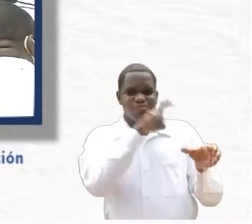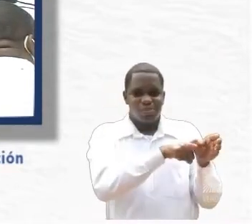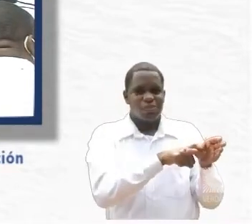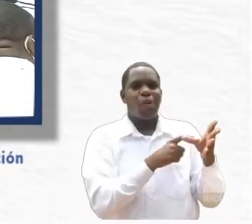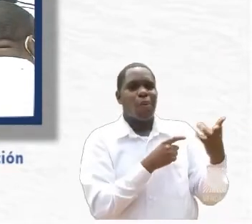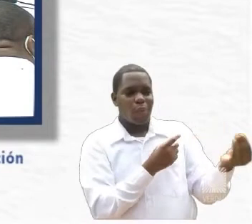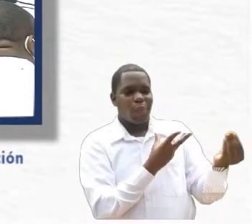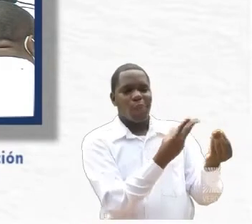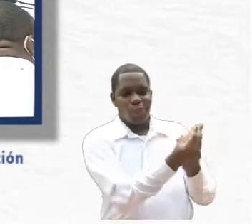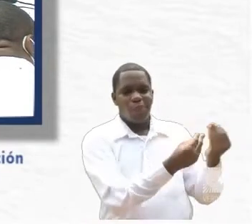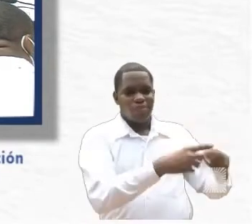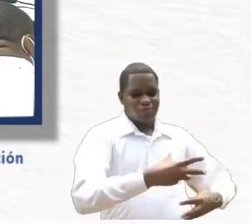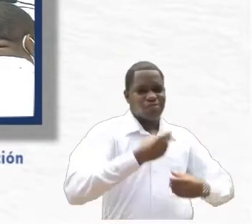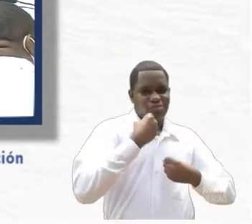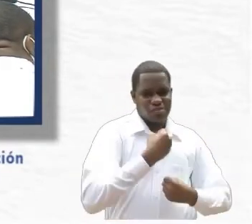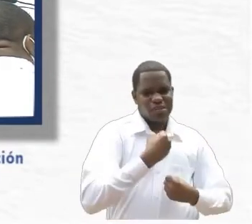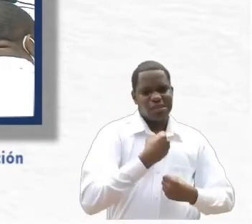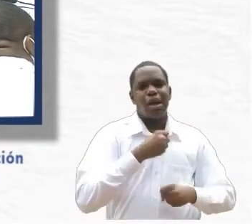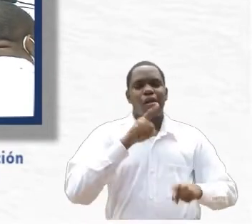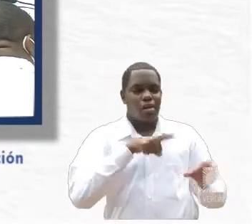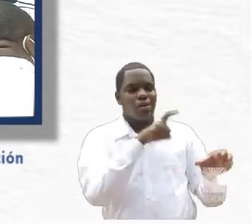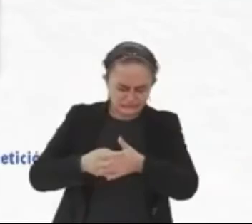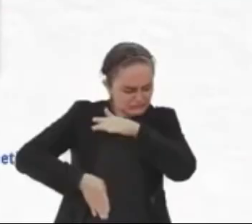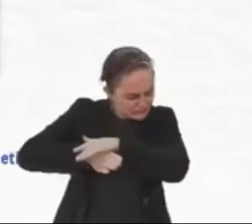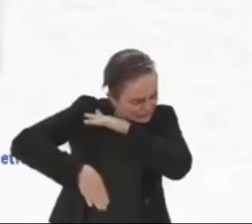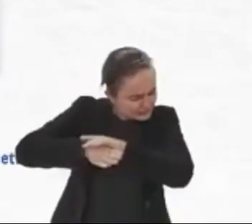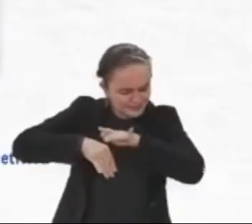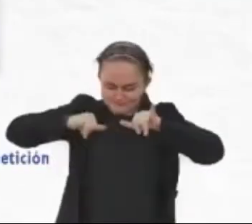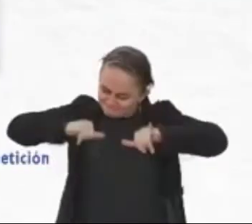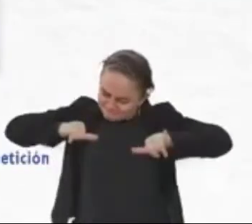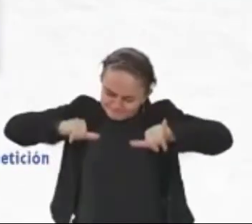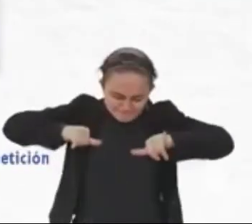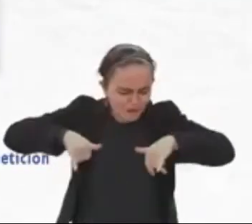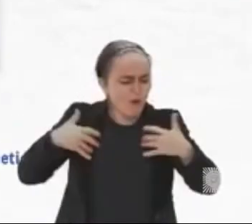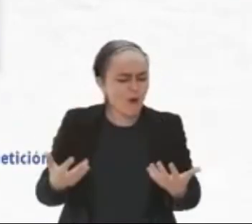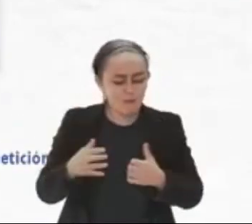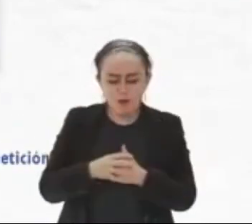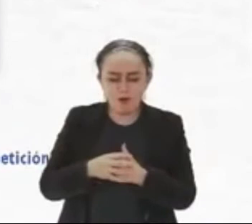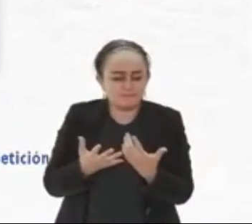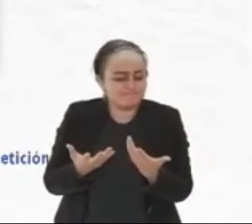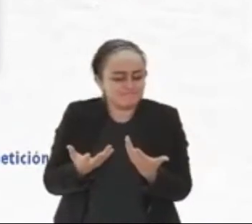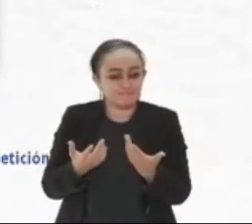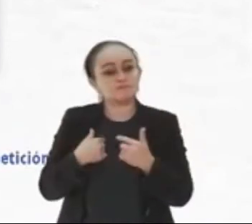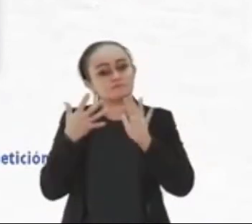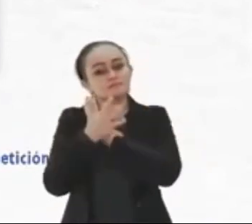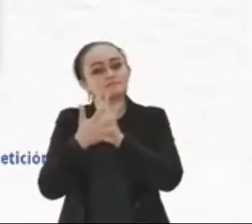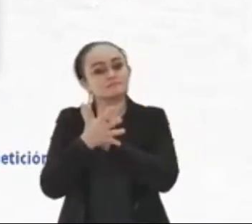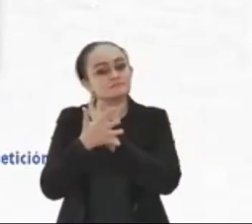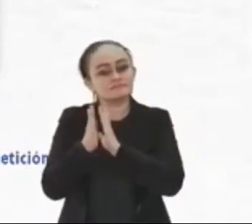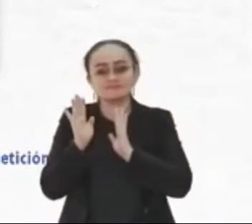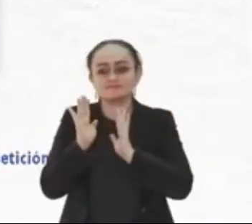que eliminarlo de los territorios y de las comunidades. Nosotros decimos muy claramente, frente